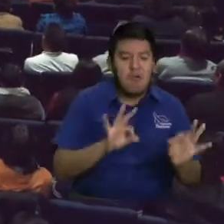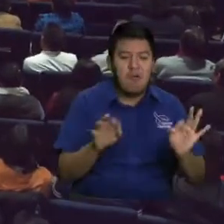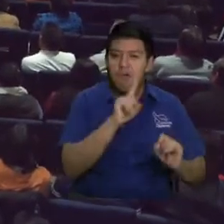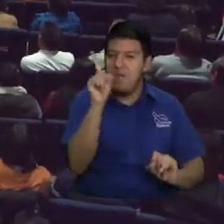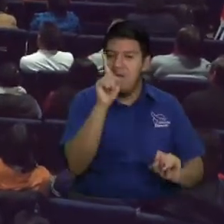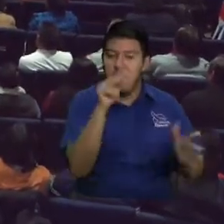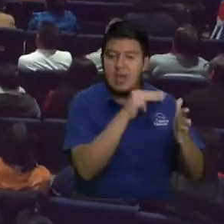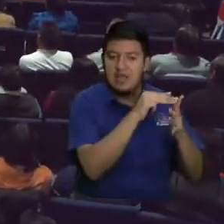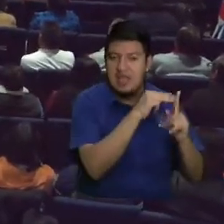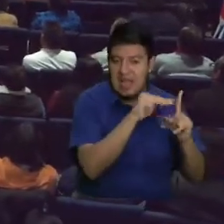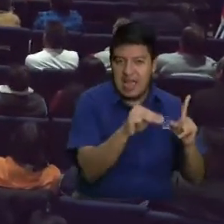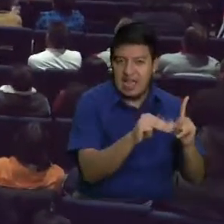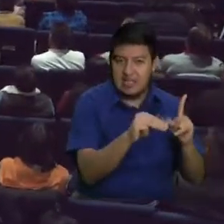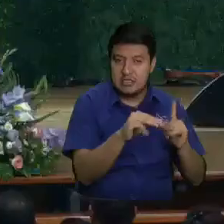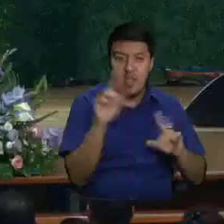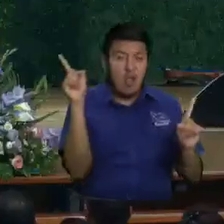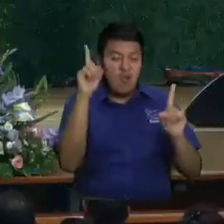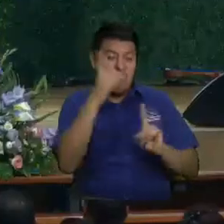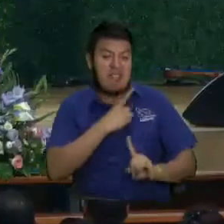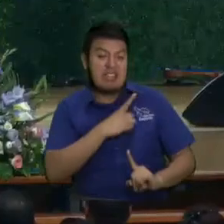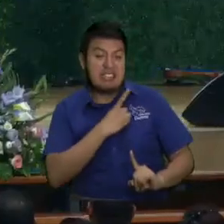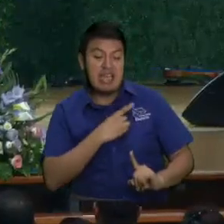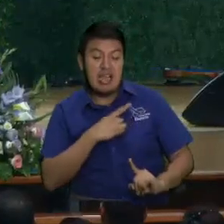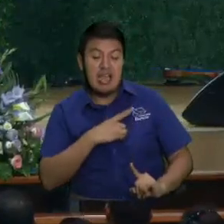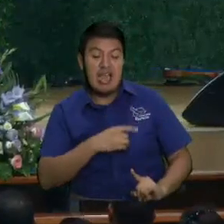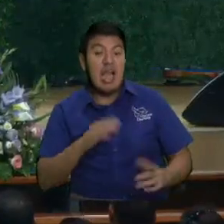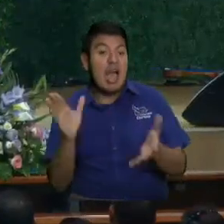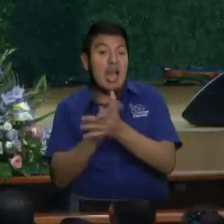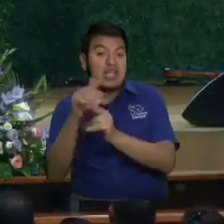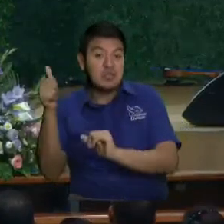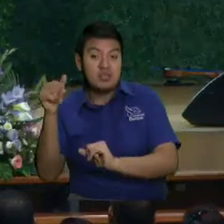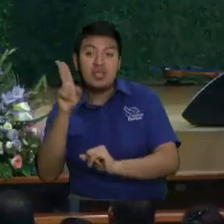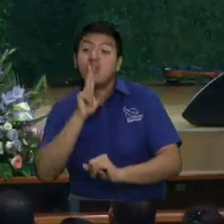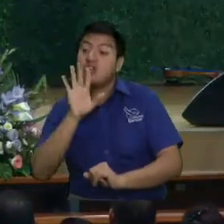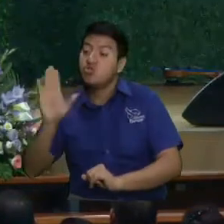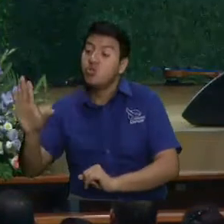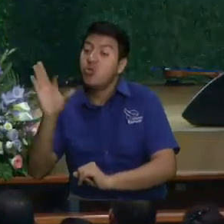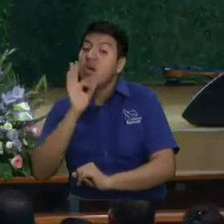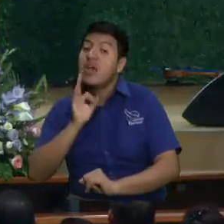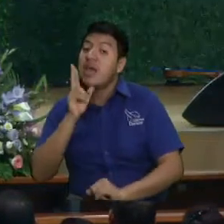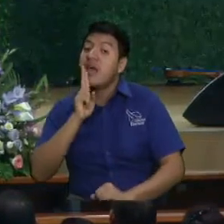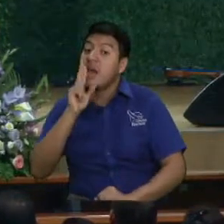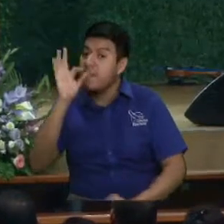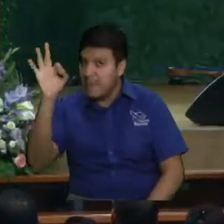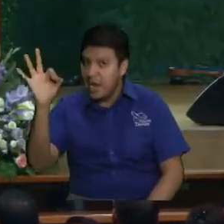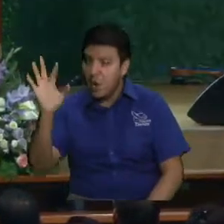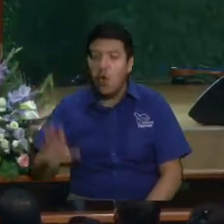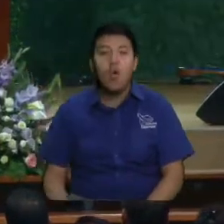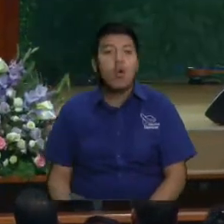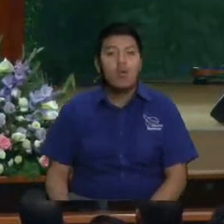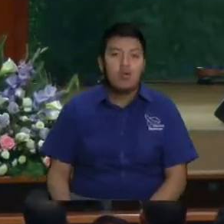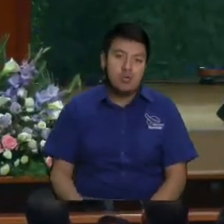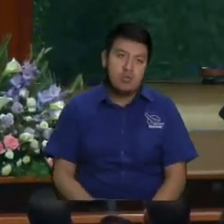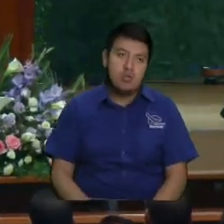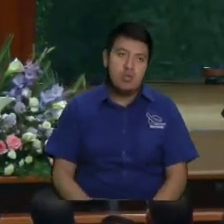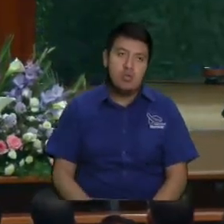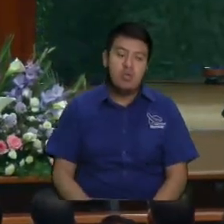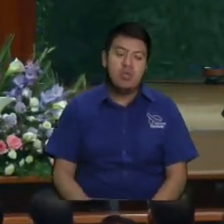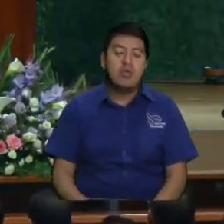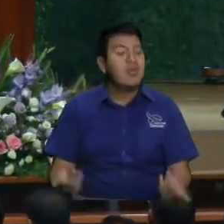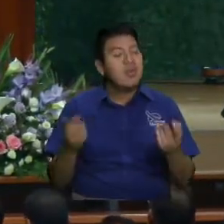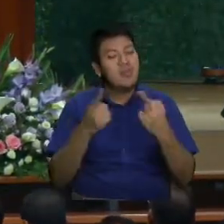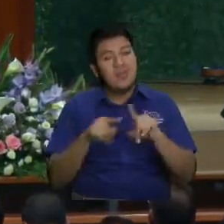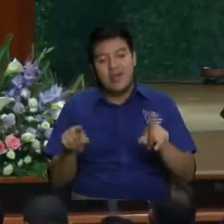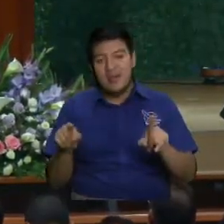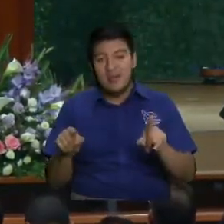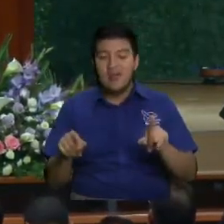que no codiciarás, pero no dice no te casarás con uno que... Pero esto no es mandamiento